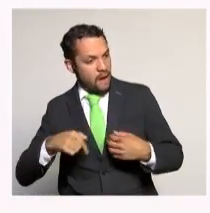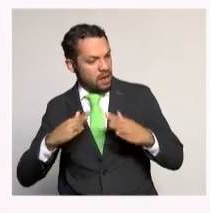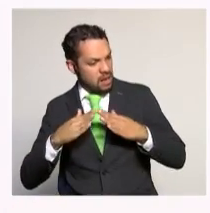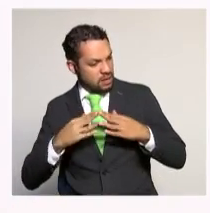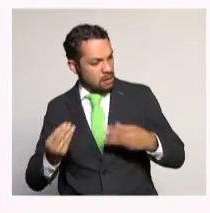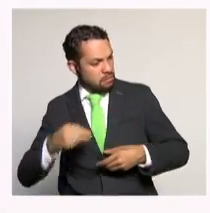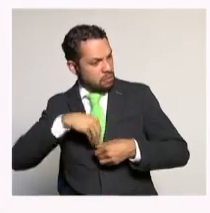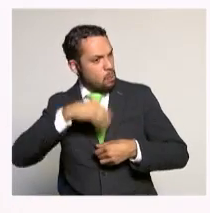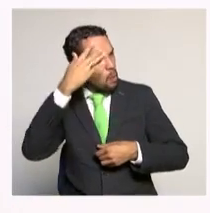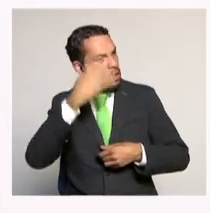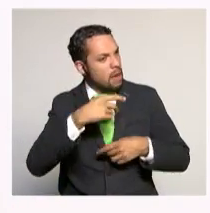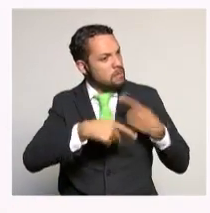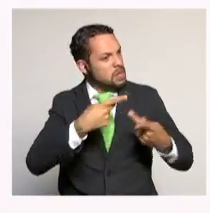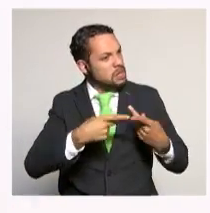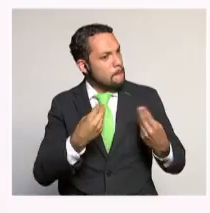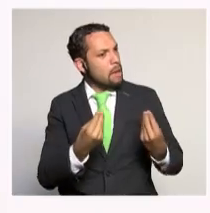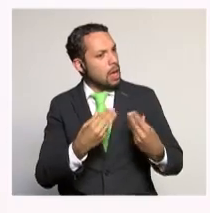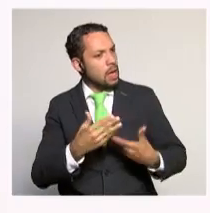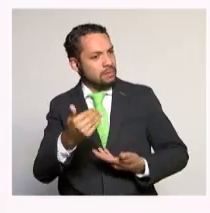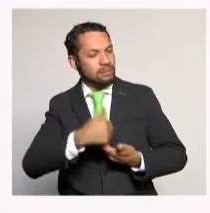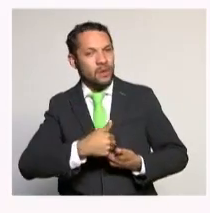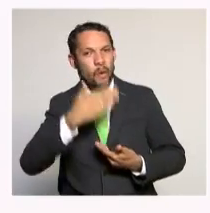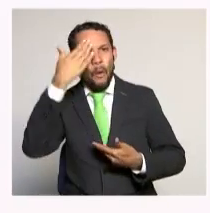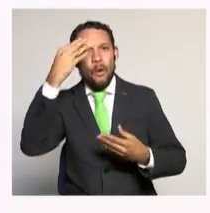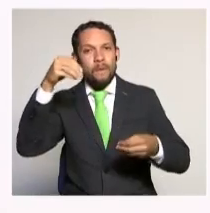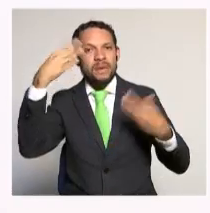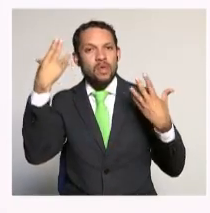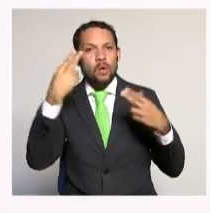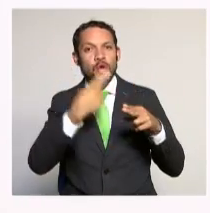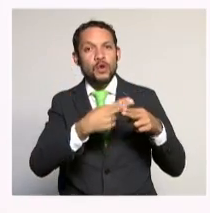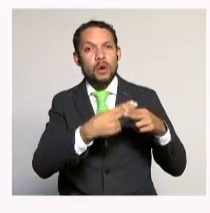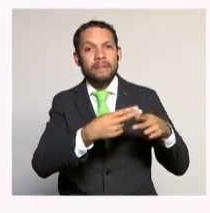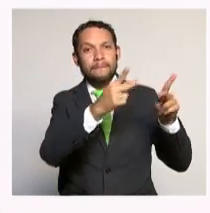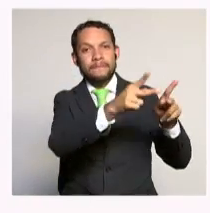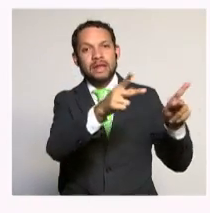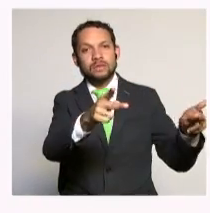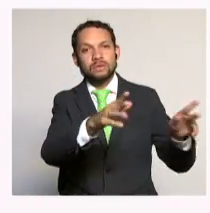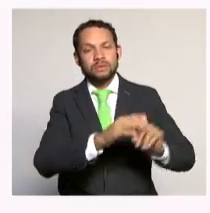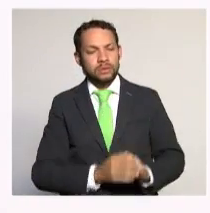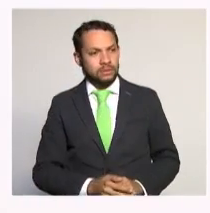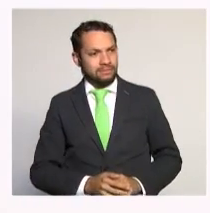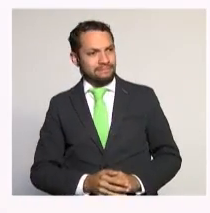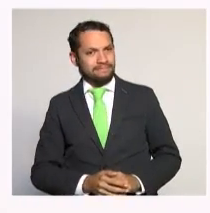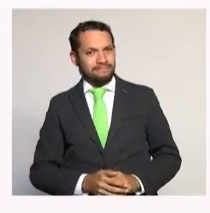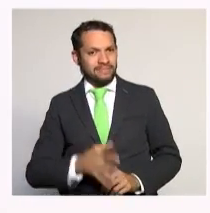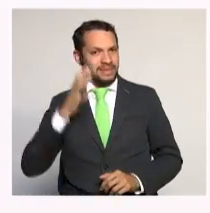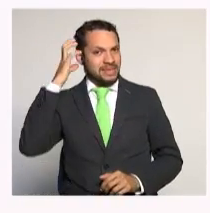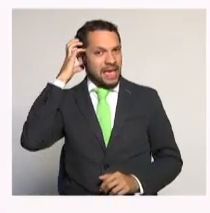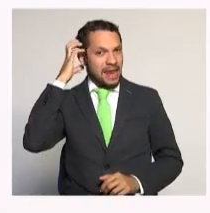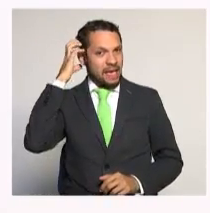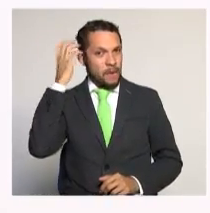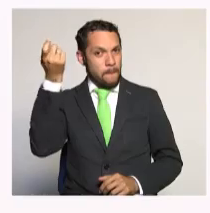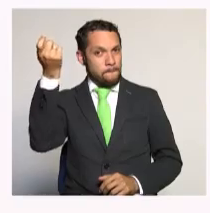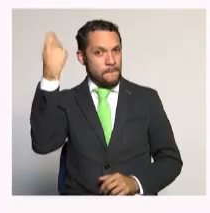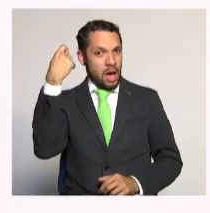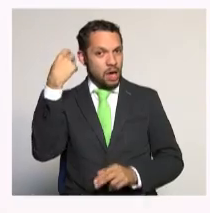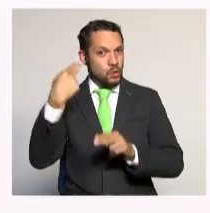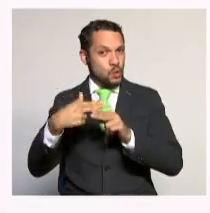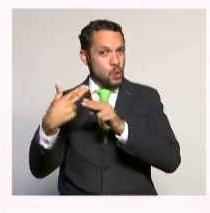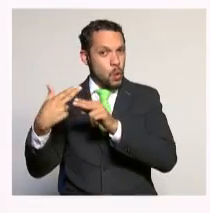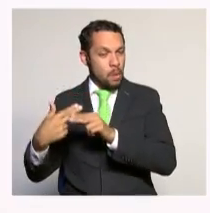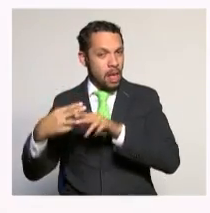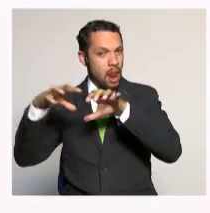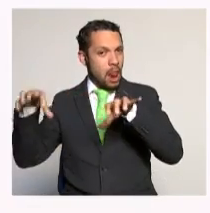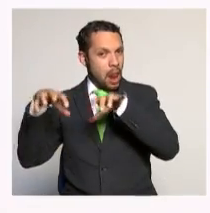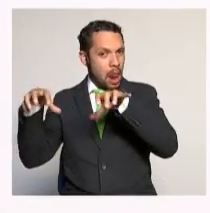casa? Entonces, esto implica innegablemente que hay una alteración en el órgano que rige las conductas mayoritarias de nosotros,